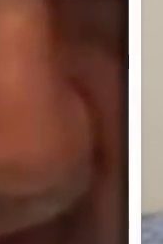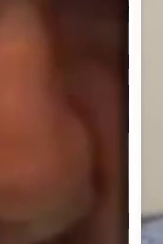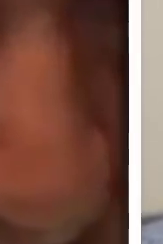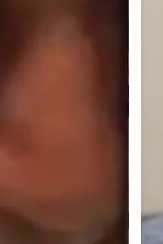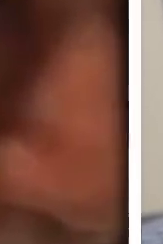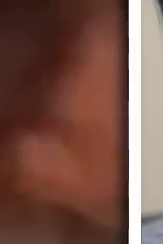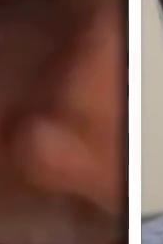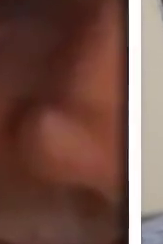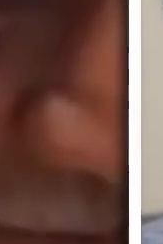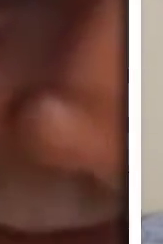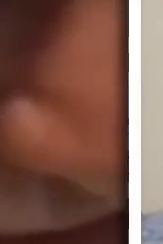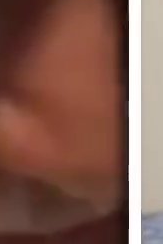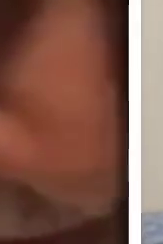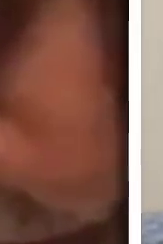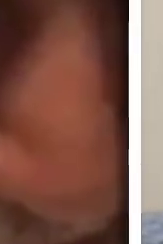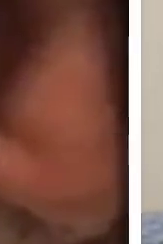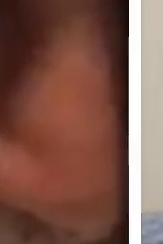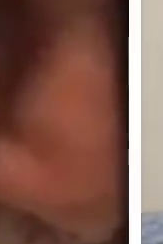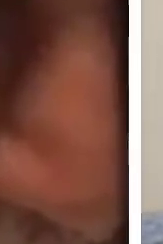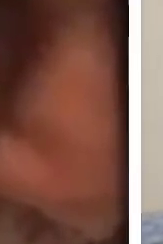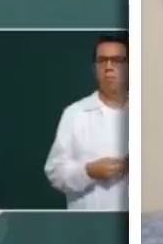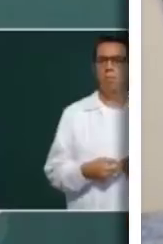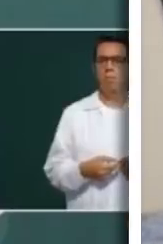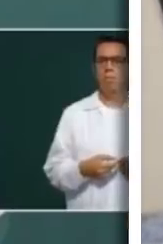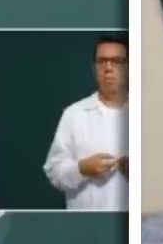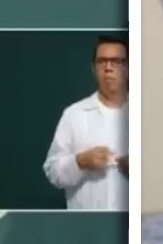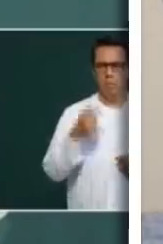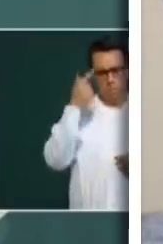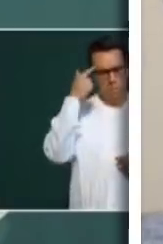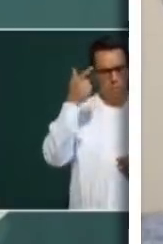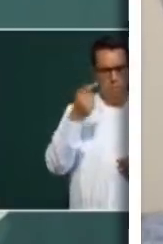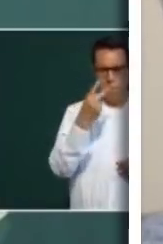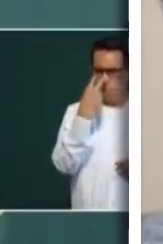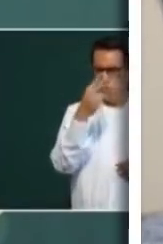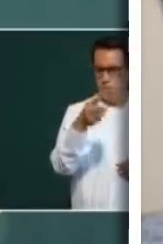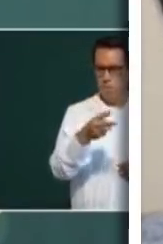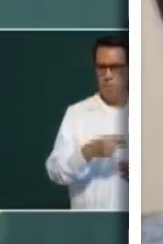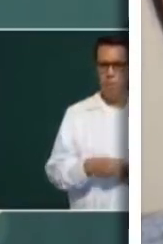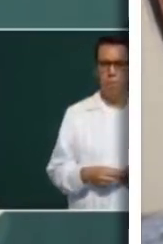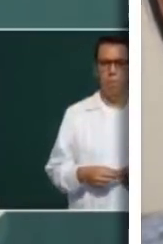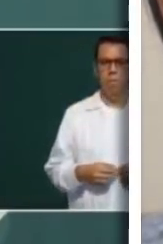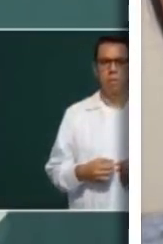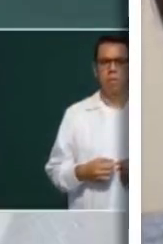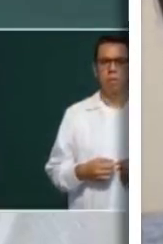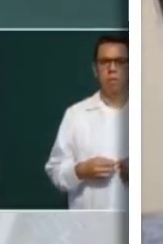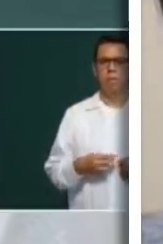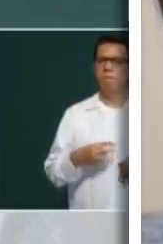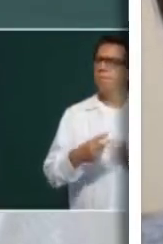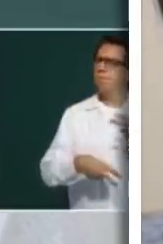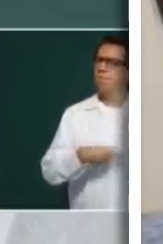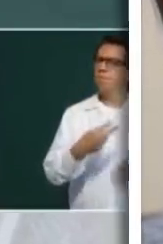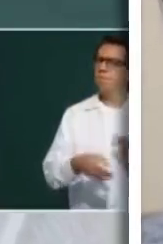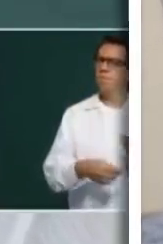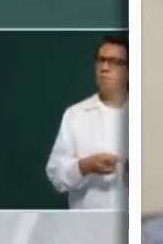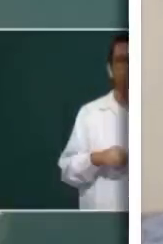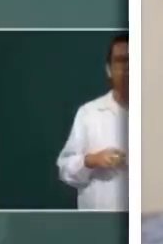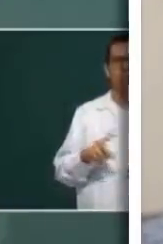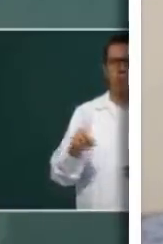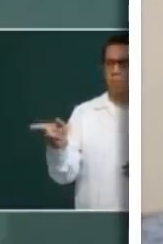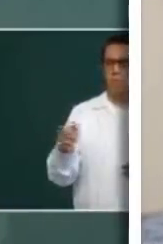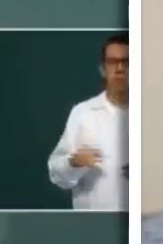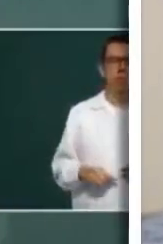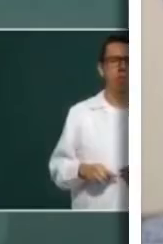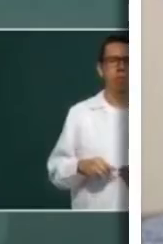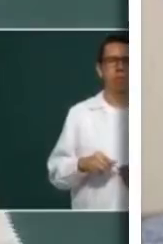transmisión como siempre gracias a santi rubén dos super chats dice es tiempo de auditoría al delincuente del hecho falta